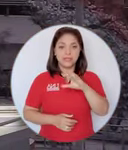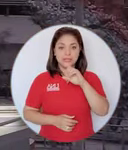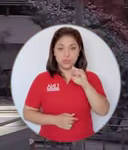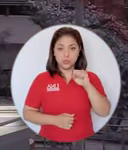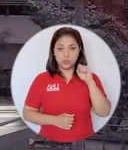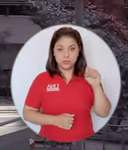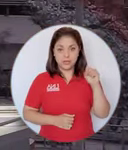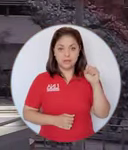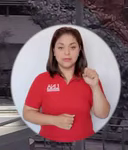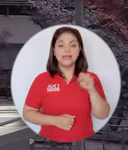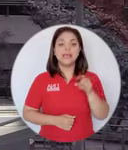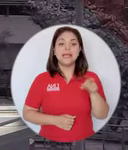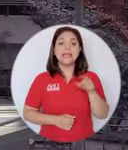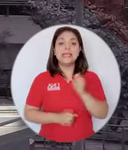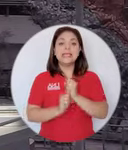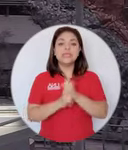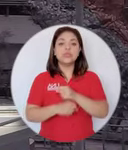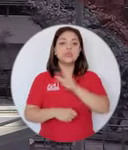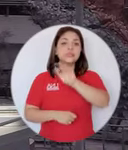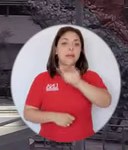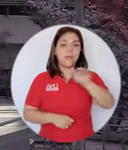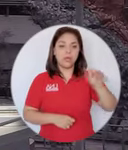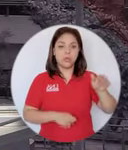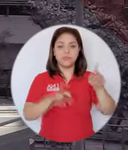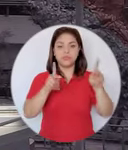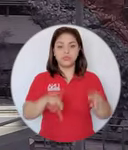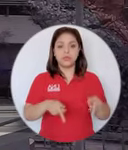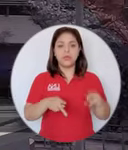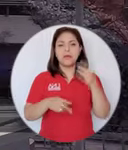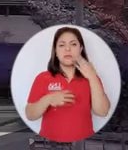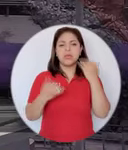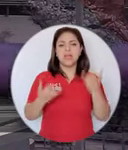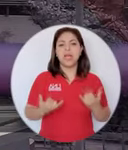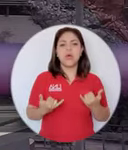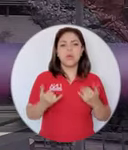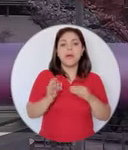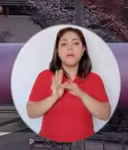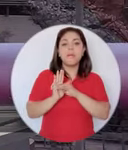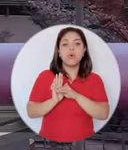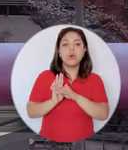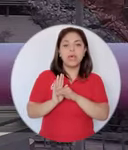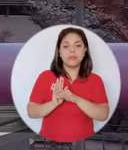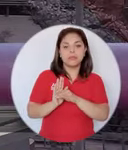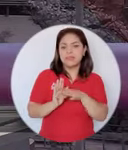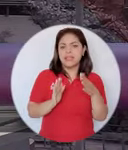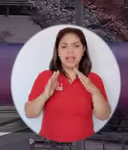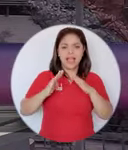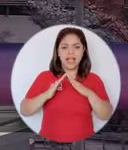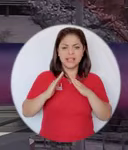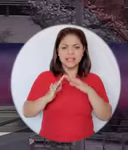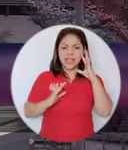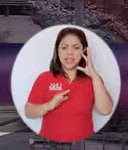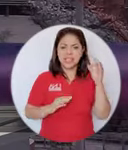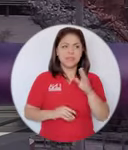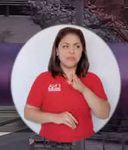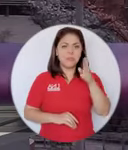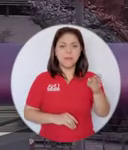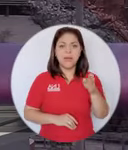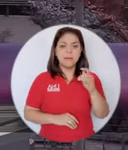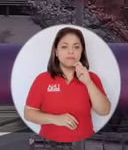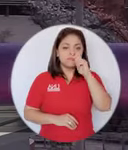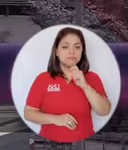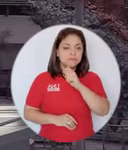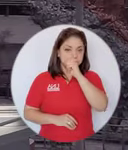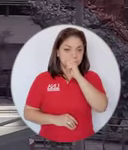sentido, porque ahora como que se puso de moda que la gente se hace la prueba en la casa o se va y se la hacen, bueno, no, se la hacen en la casa, yo creo, y no hay